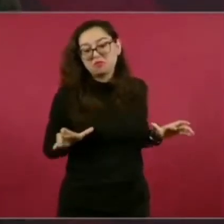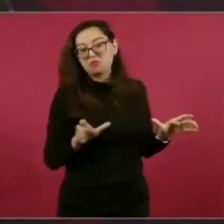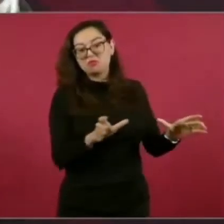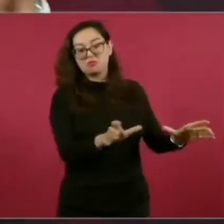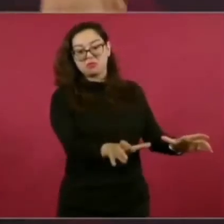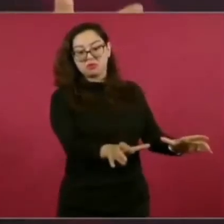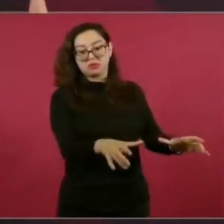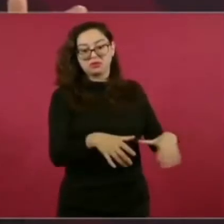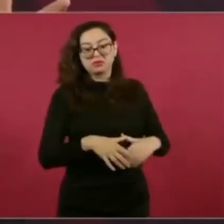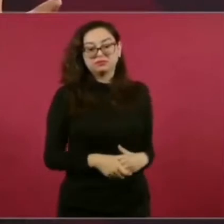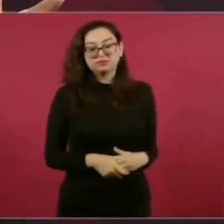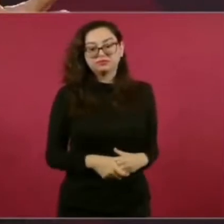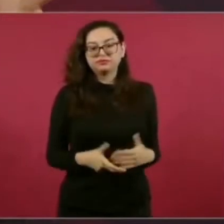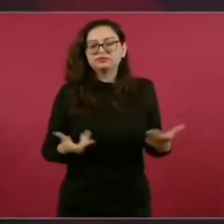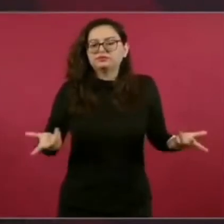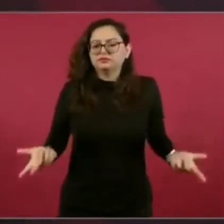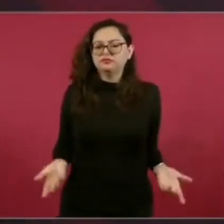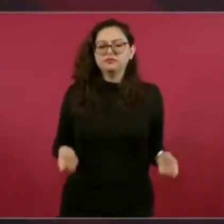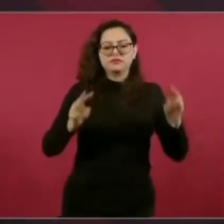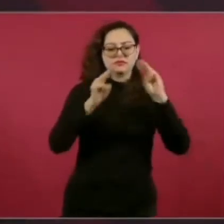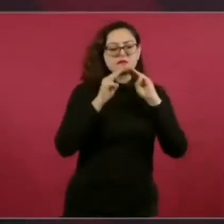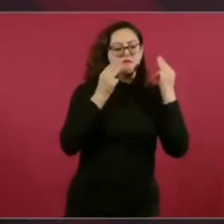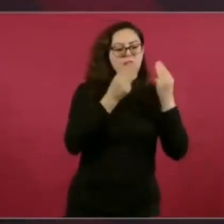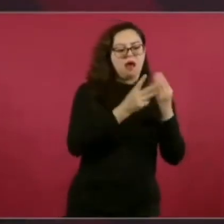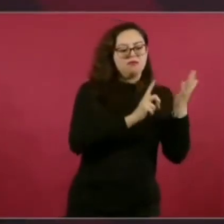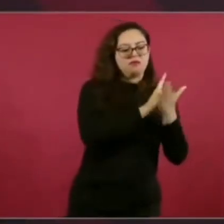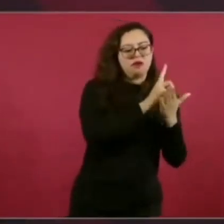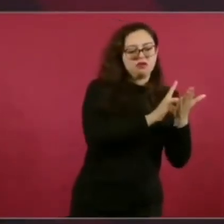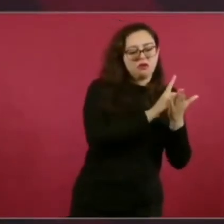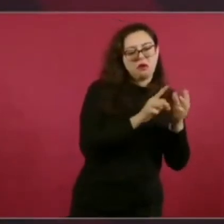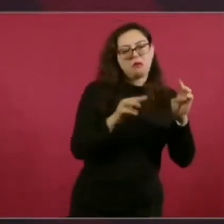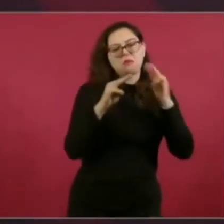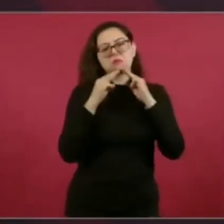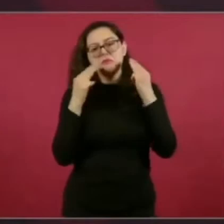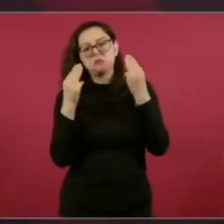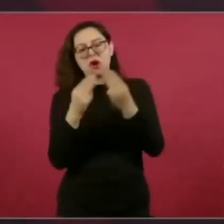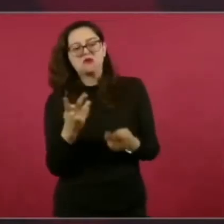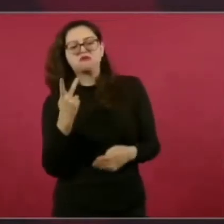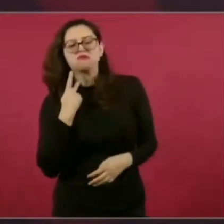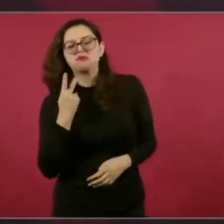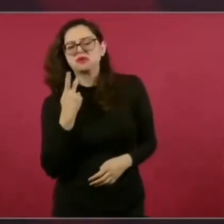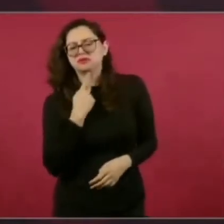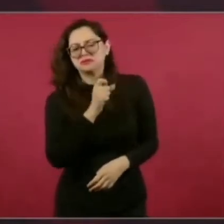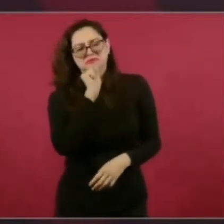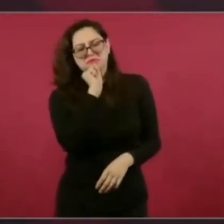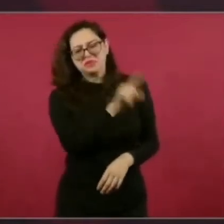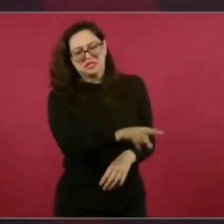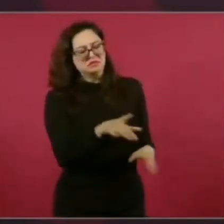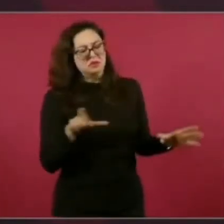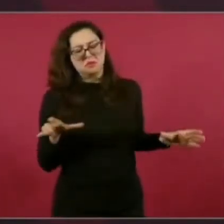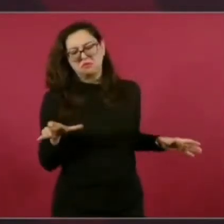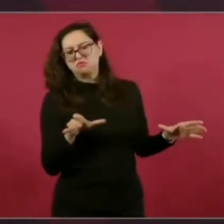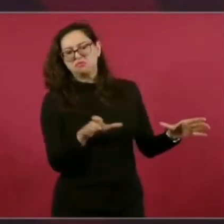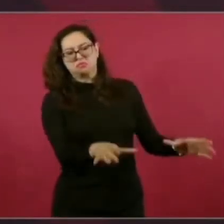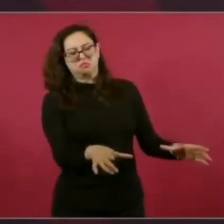Unos metidos en el crimen organizado y otros en la delincuencia de cuello blanco.